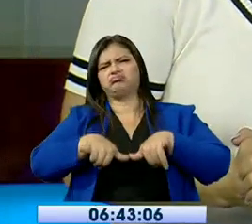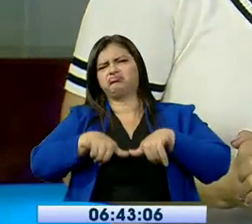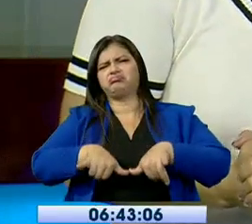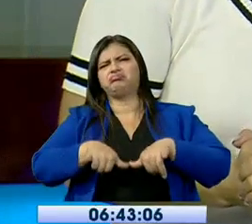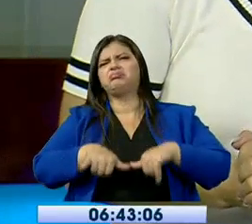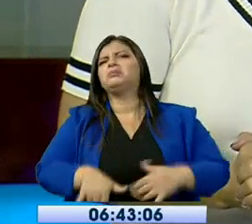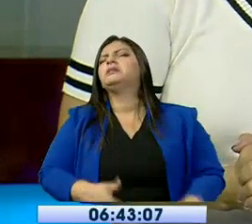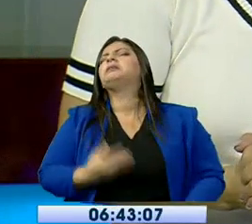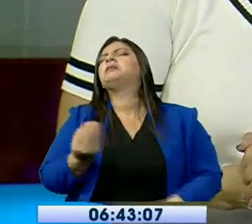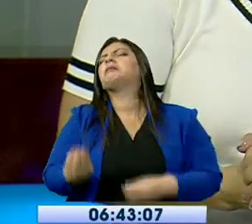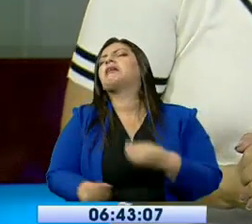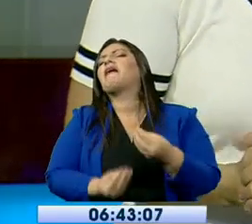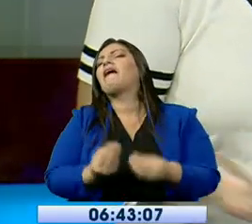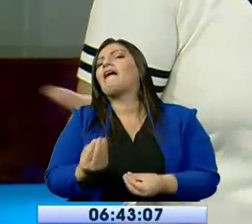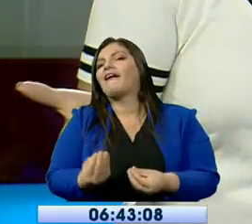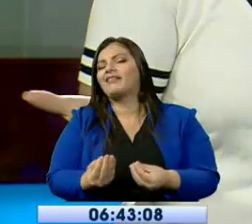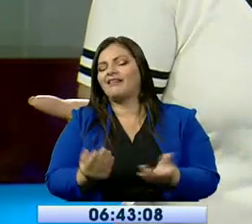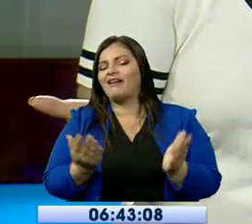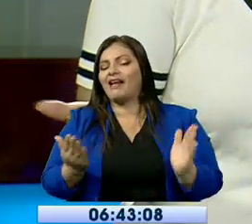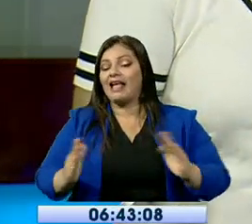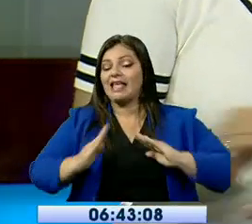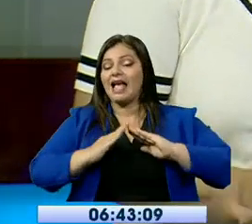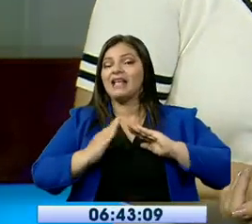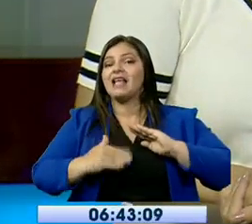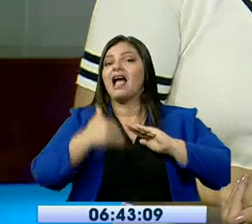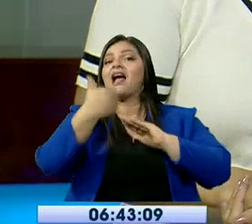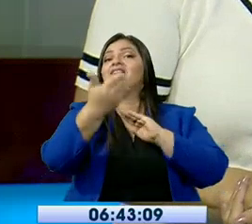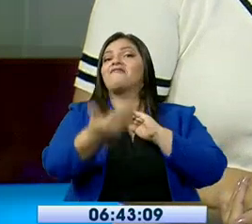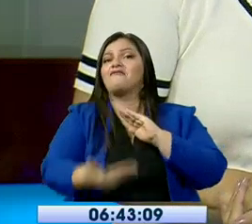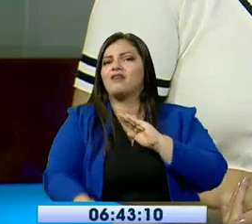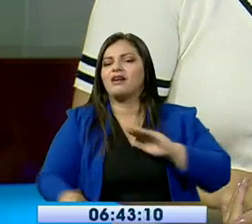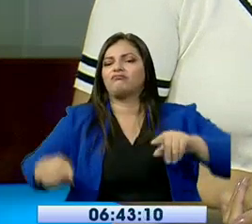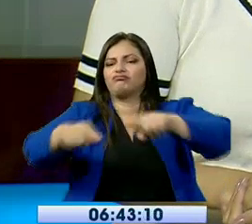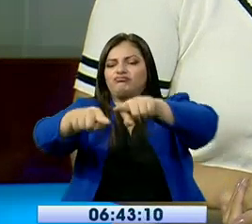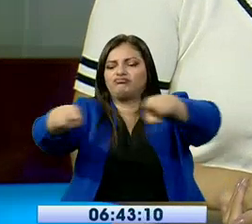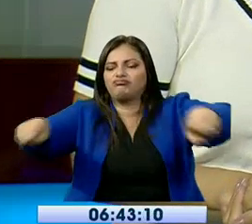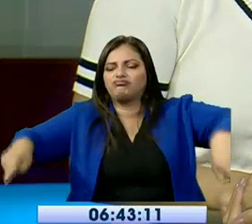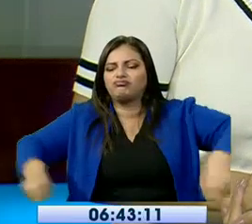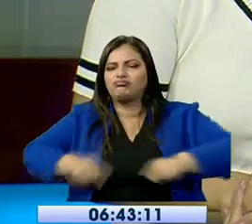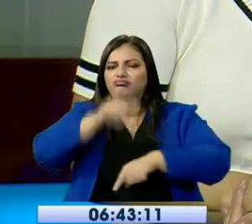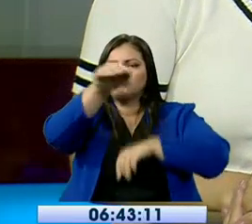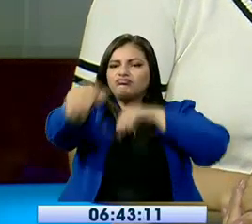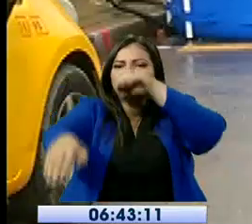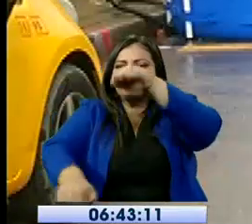urbe instalaron piscinas y disfrutaron de buena música y comida.